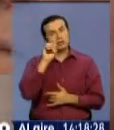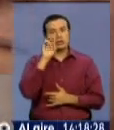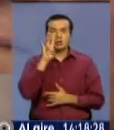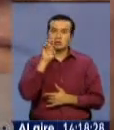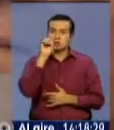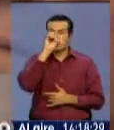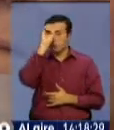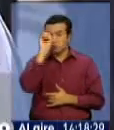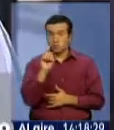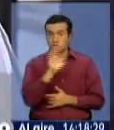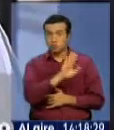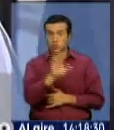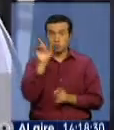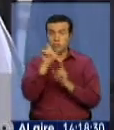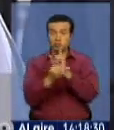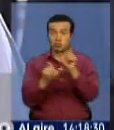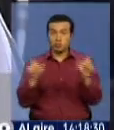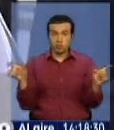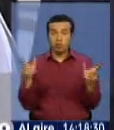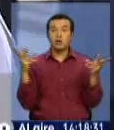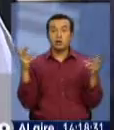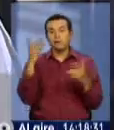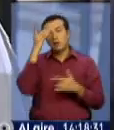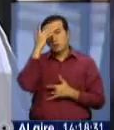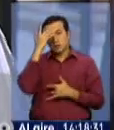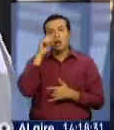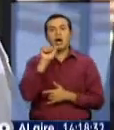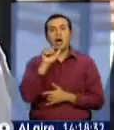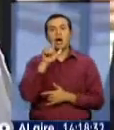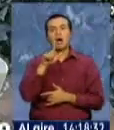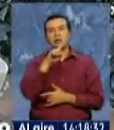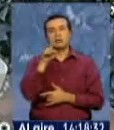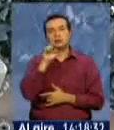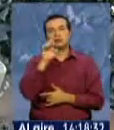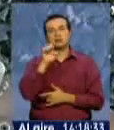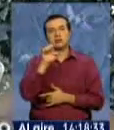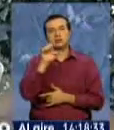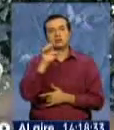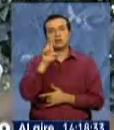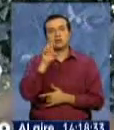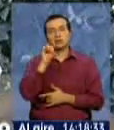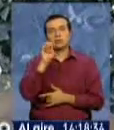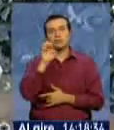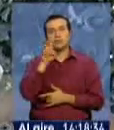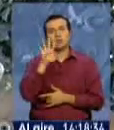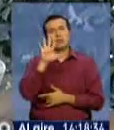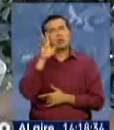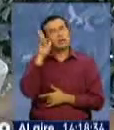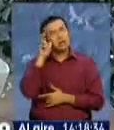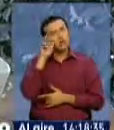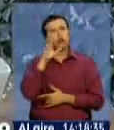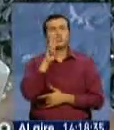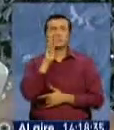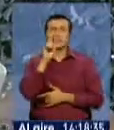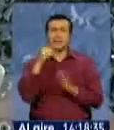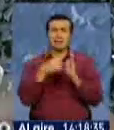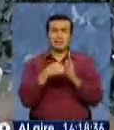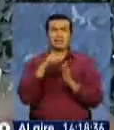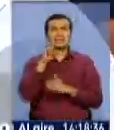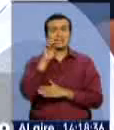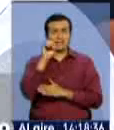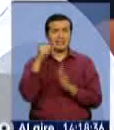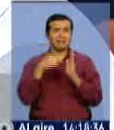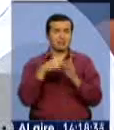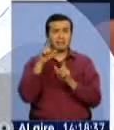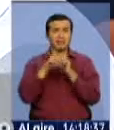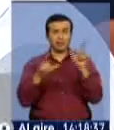el 80% son personas que están sufriendo de la enfermedad del Alzheimer. Creemos que habrá unas 60 mil personas con Alzheimer en el Ecuador.